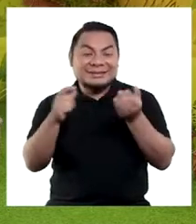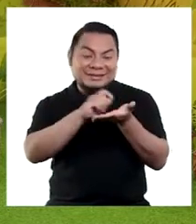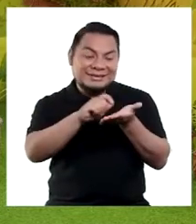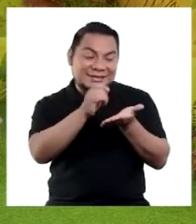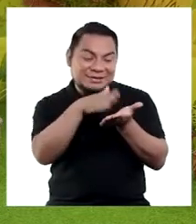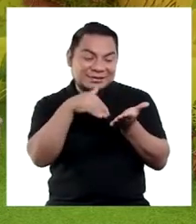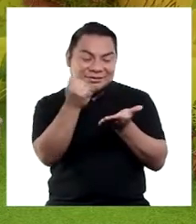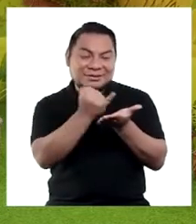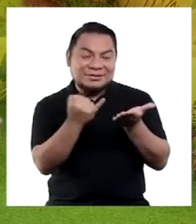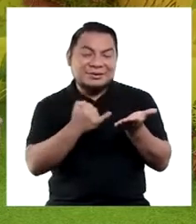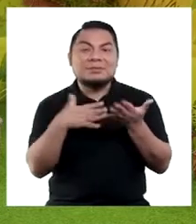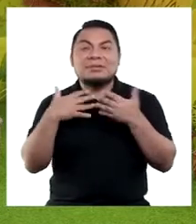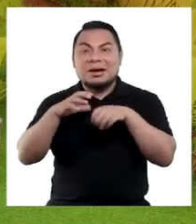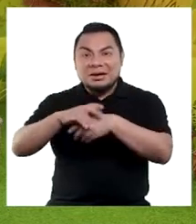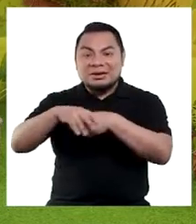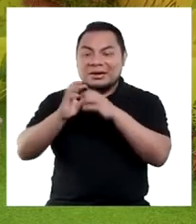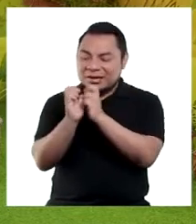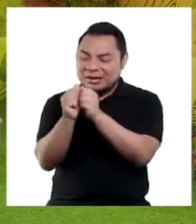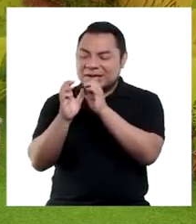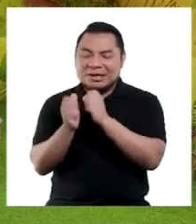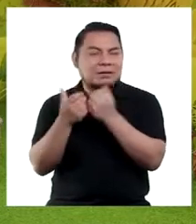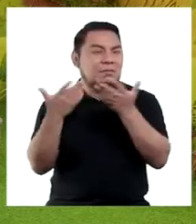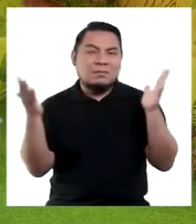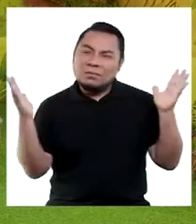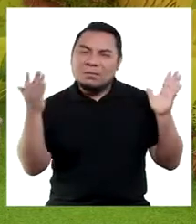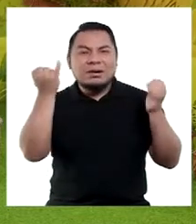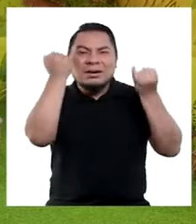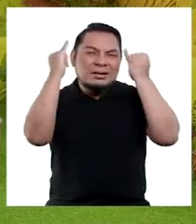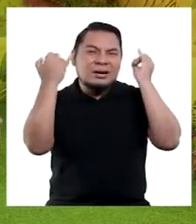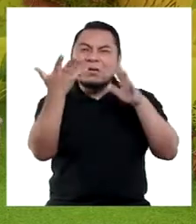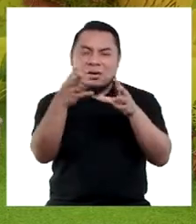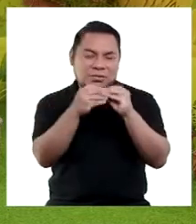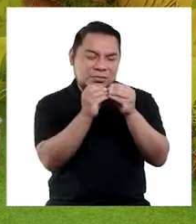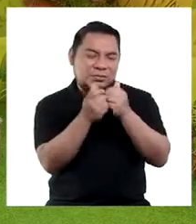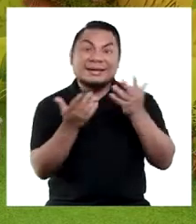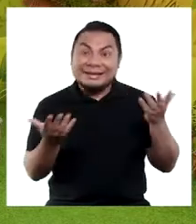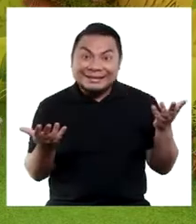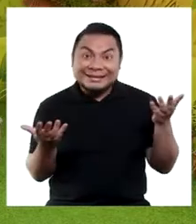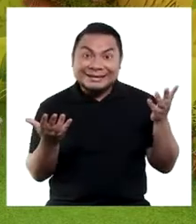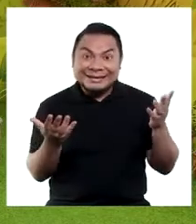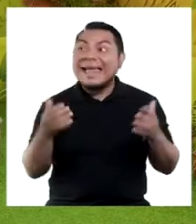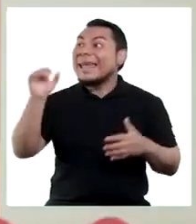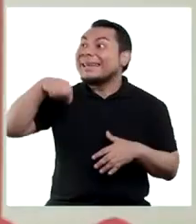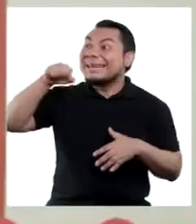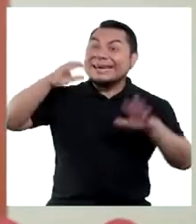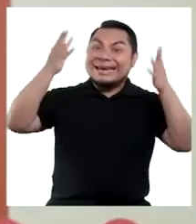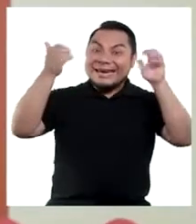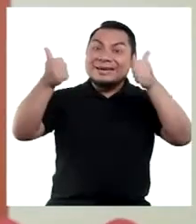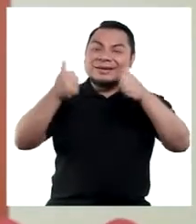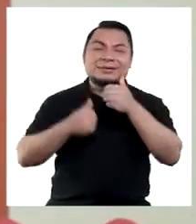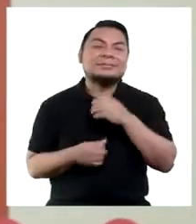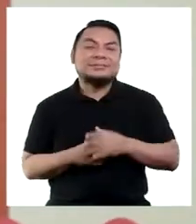esta actividad podemos utilizar masa plastilina o qué sé yo alguna cosa para modelar